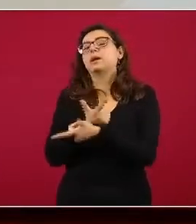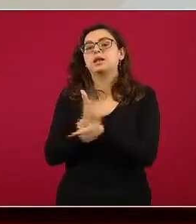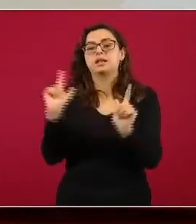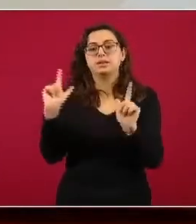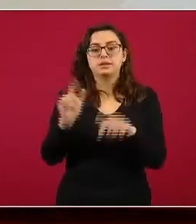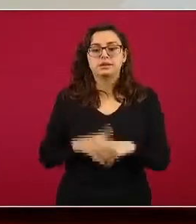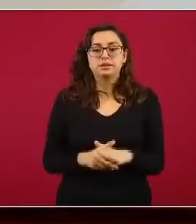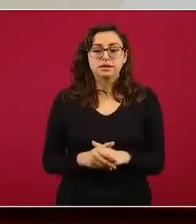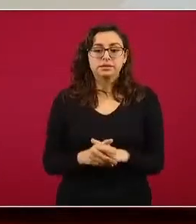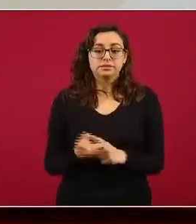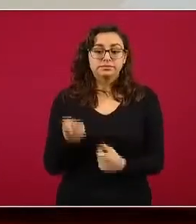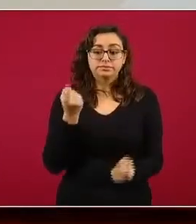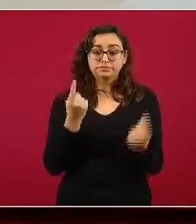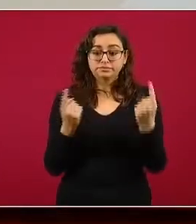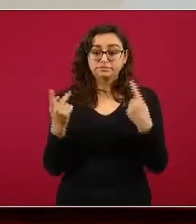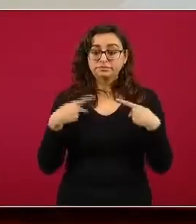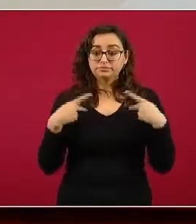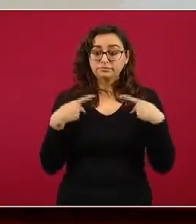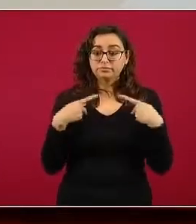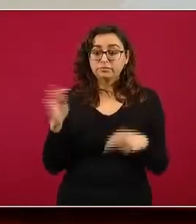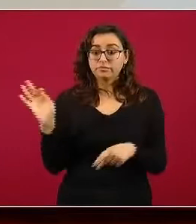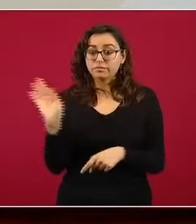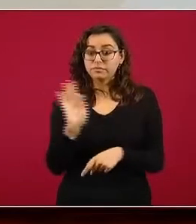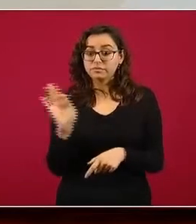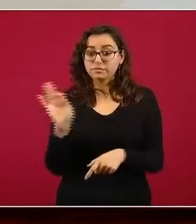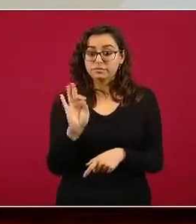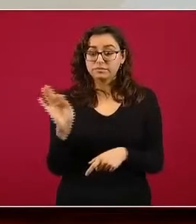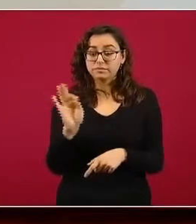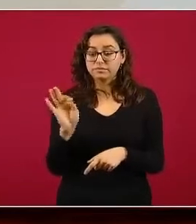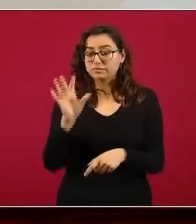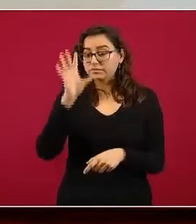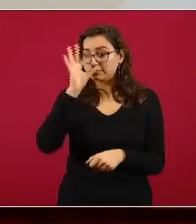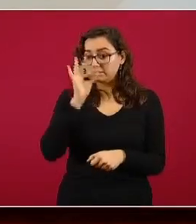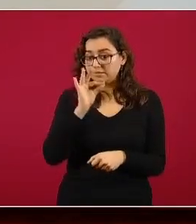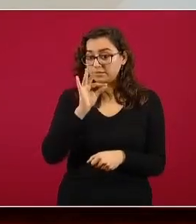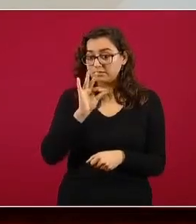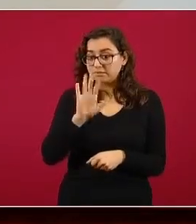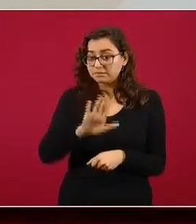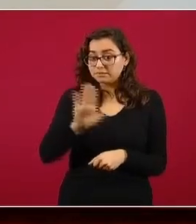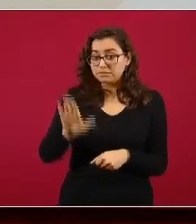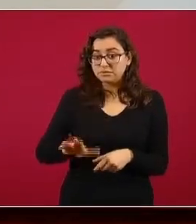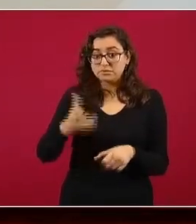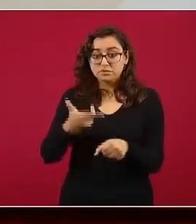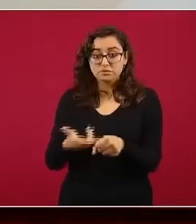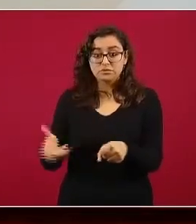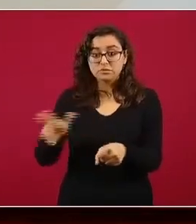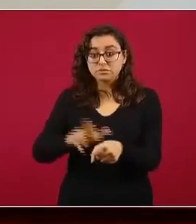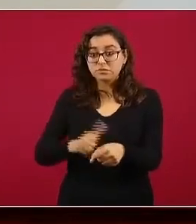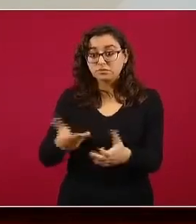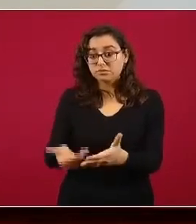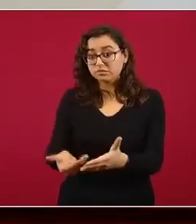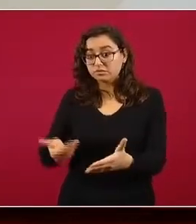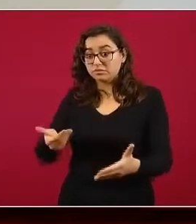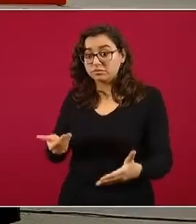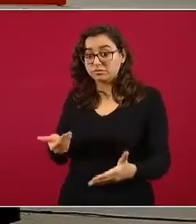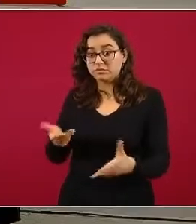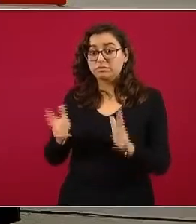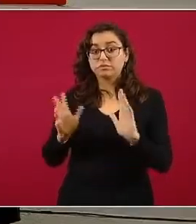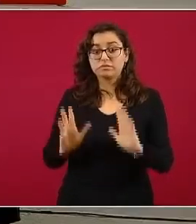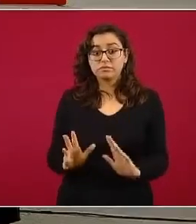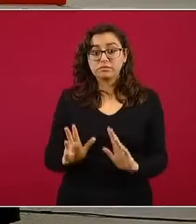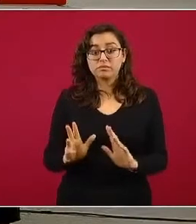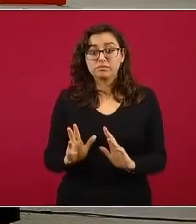personas que lamentablemente pudieran estar perdiendo la vida antes de ser ingresadas a un hospital o